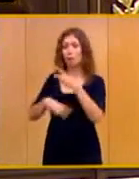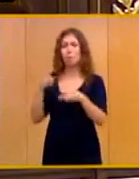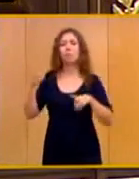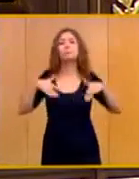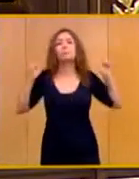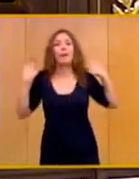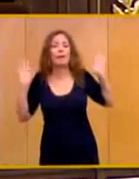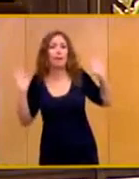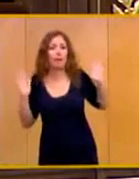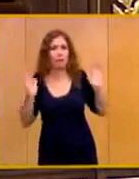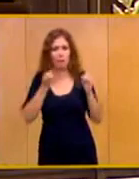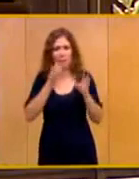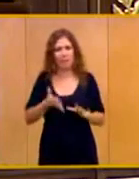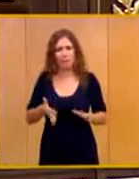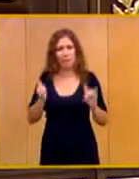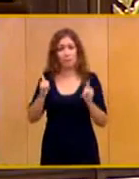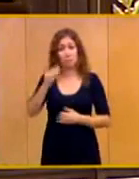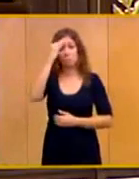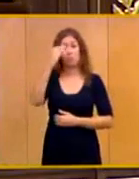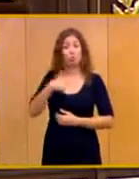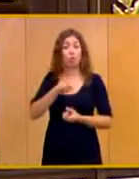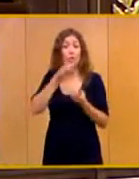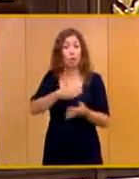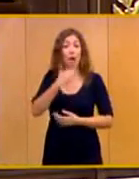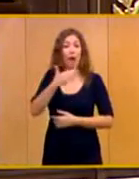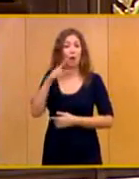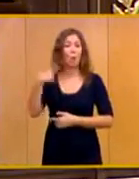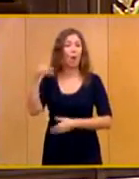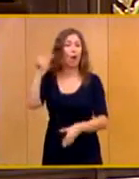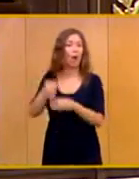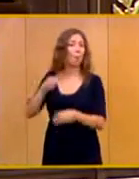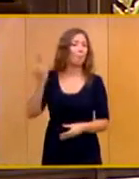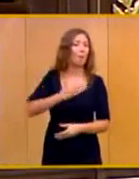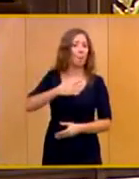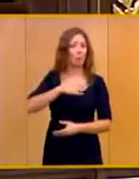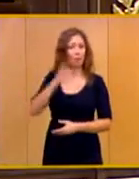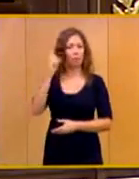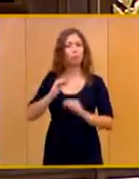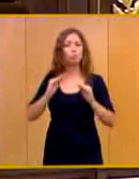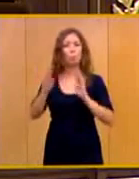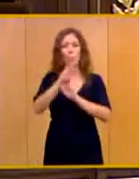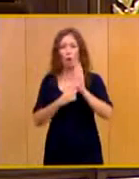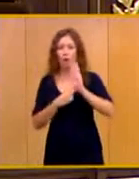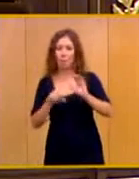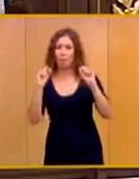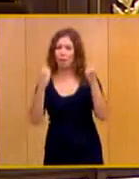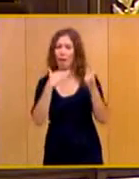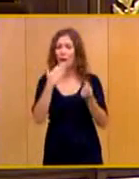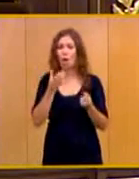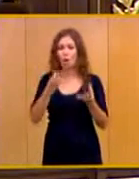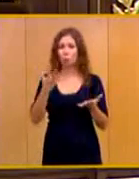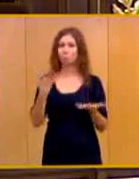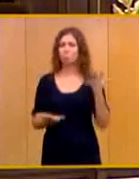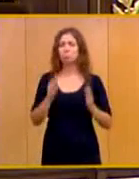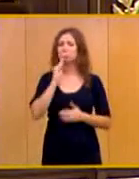pronuncia, porque cree que eso le puede perjudicar electoralmente, enseñar su programa o fijar una posición. Por eso no ha dicho nada hoy en todo